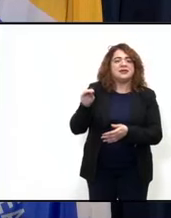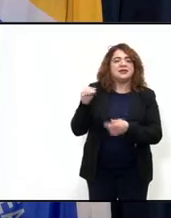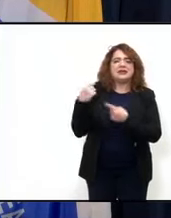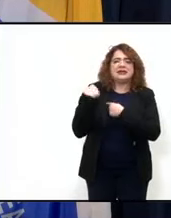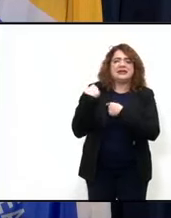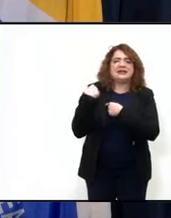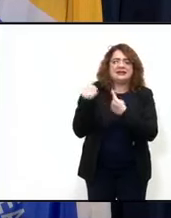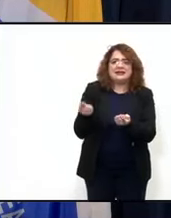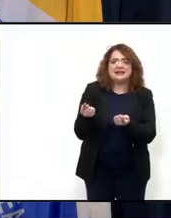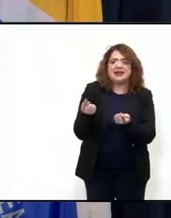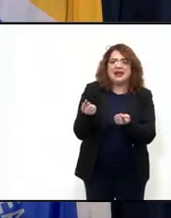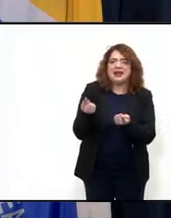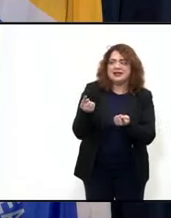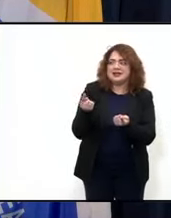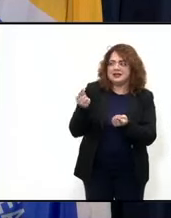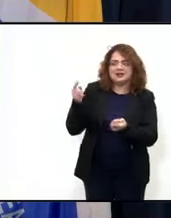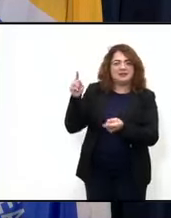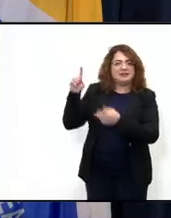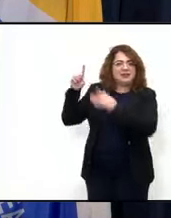apogeo del aumento.